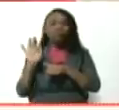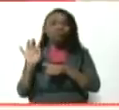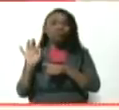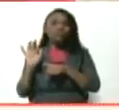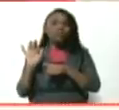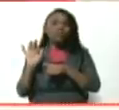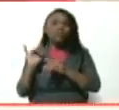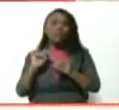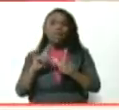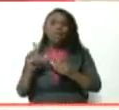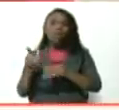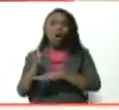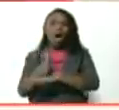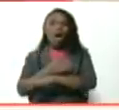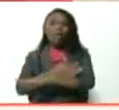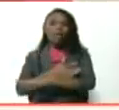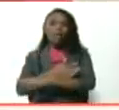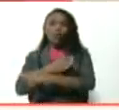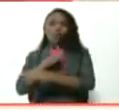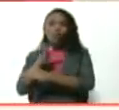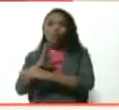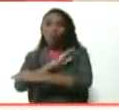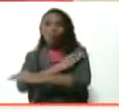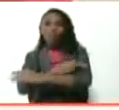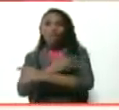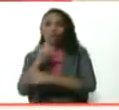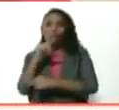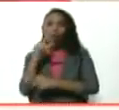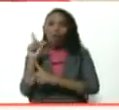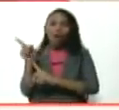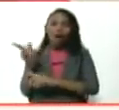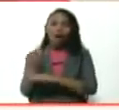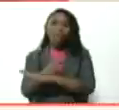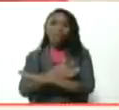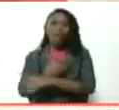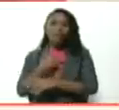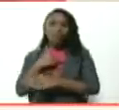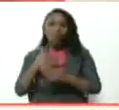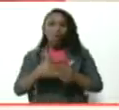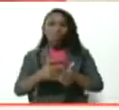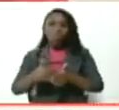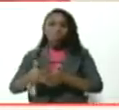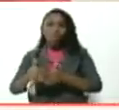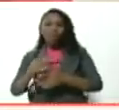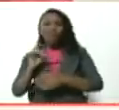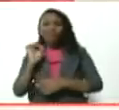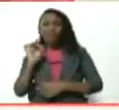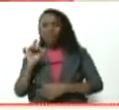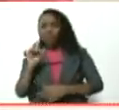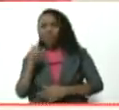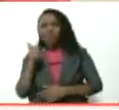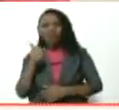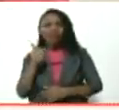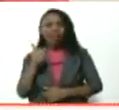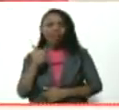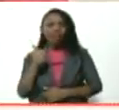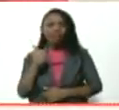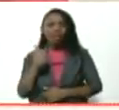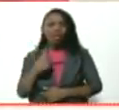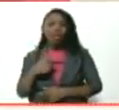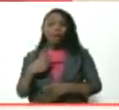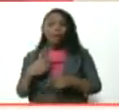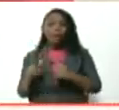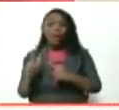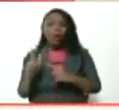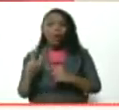antes fueron por el poder sin tenerlo. Hemos tenido retrocesos dolorosos, muy dolorosos. Por eso Estados Unidos